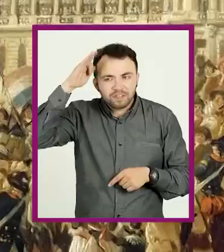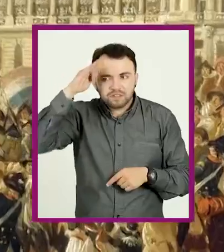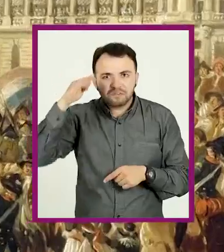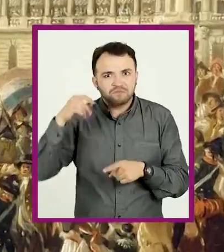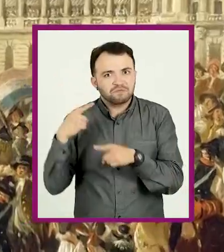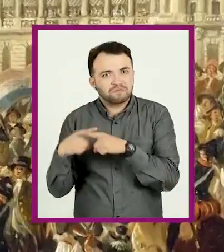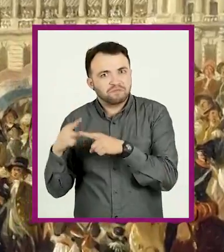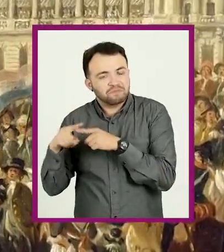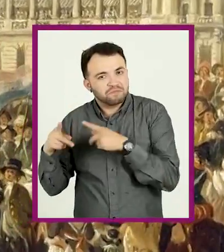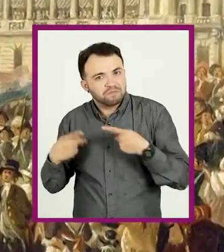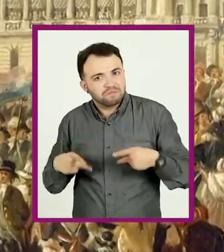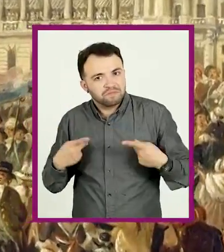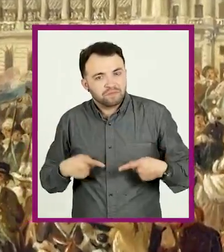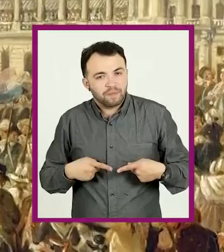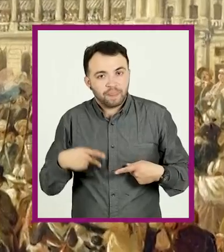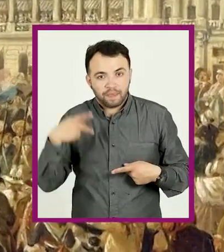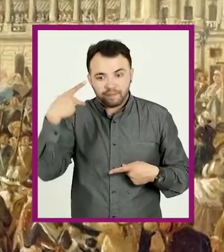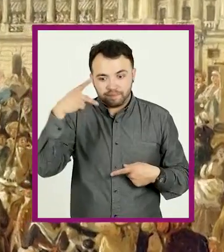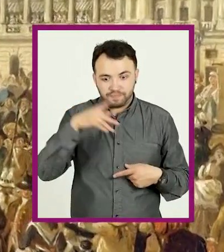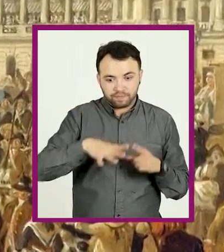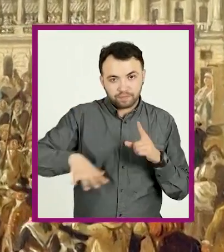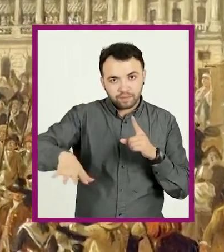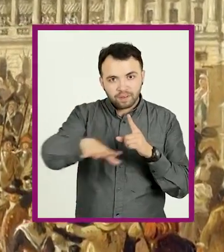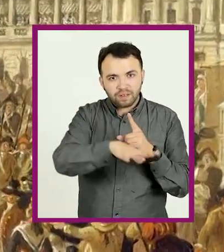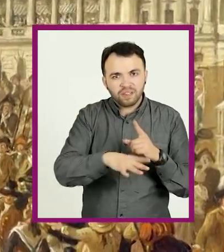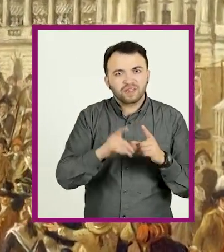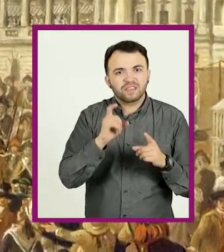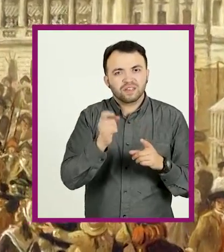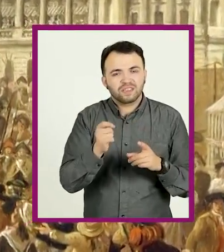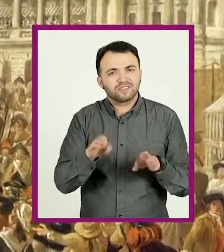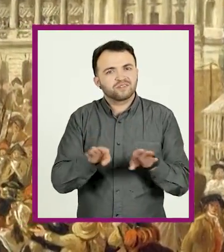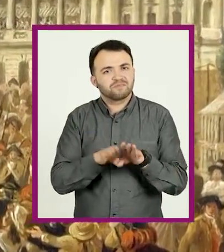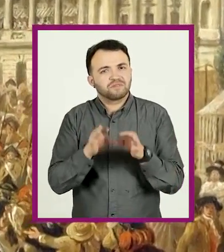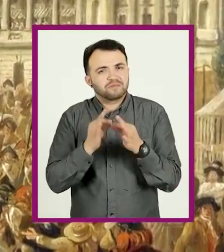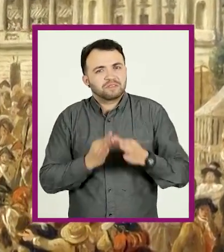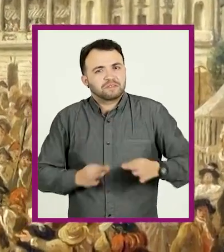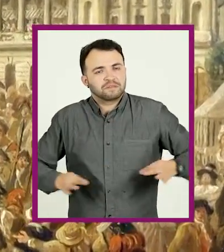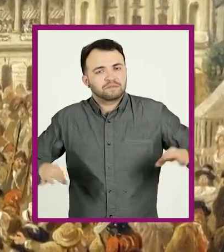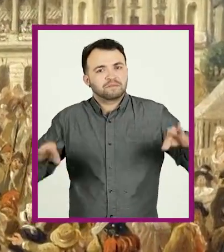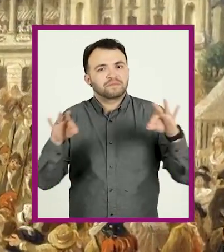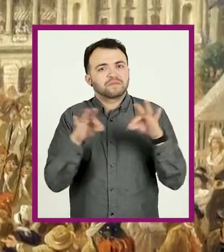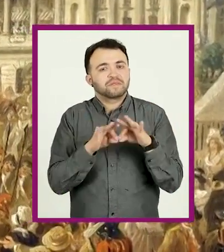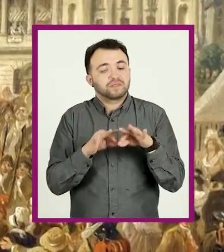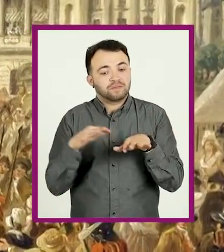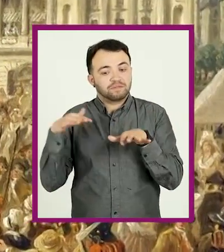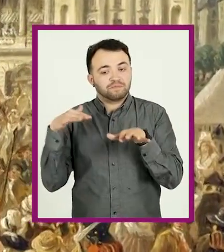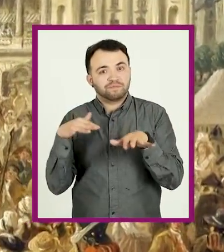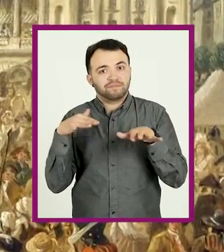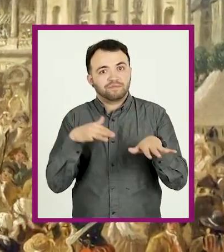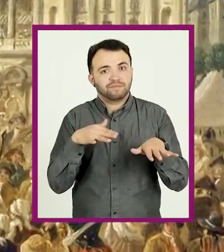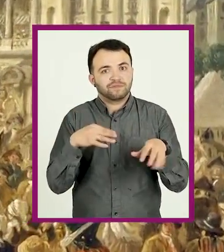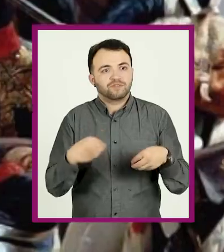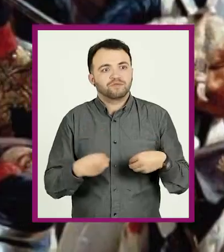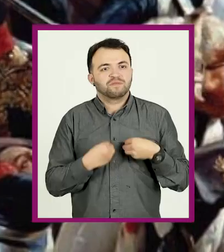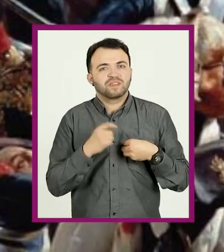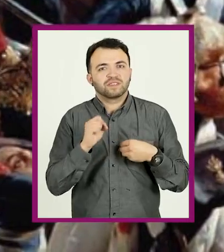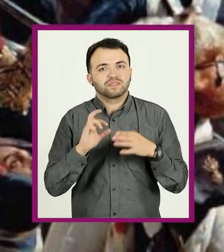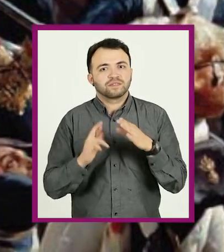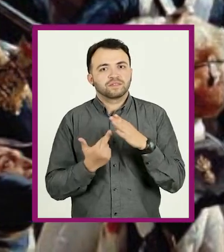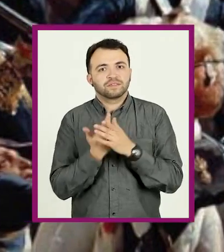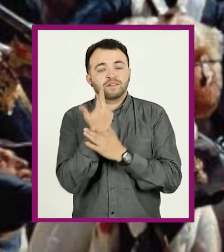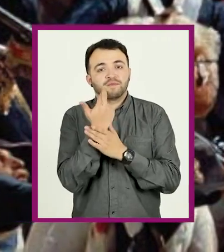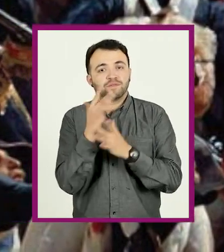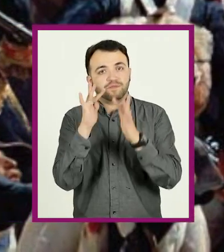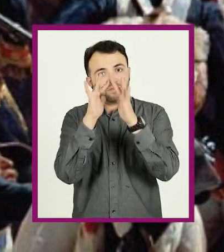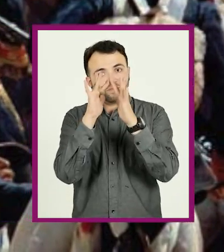filósofos. En su geografía se gestó uno de los acontecimientos más importantes en la marcha de la humanidad, la